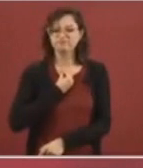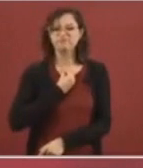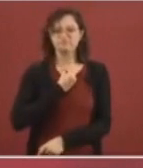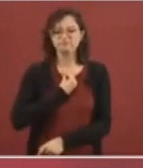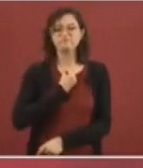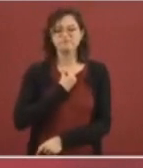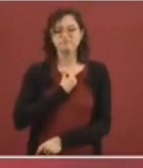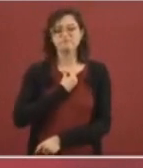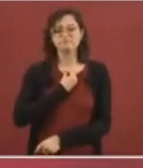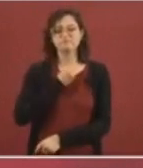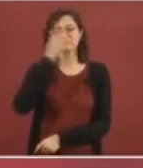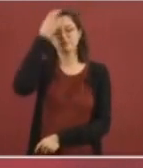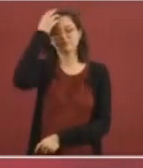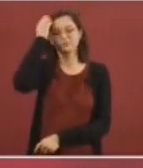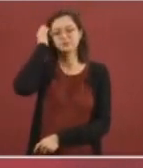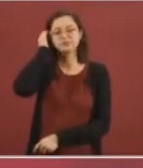aguante.